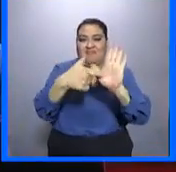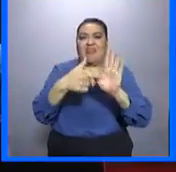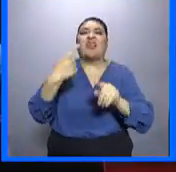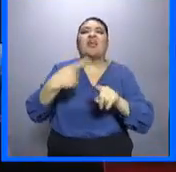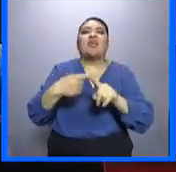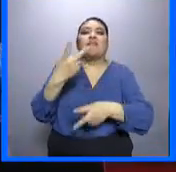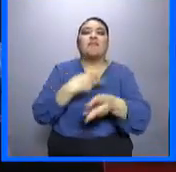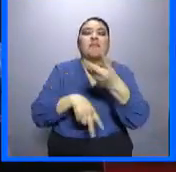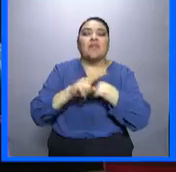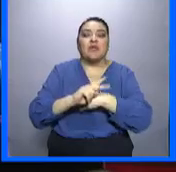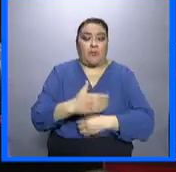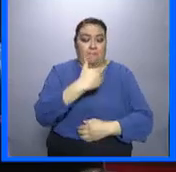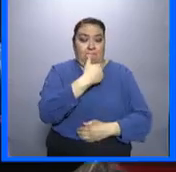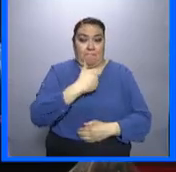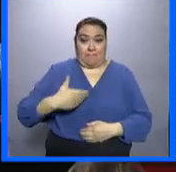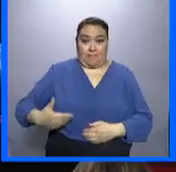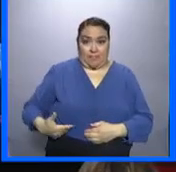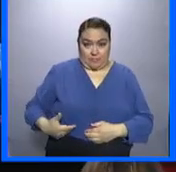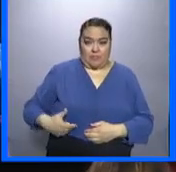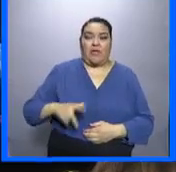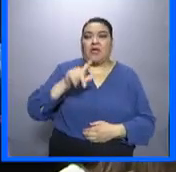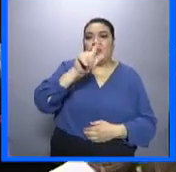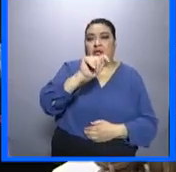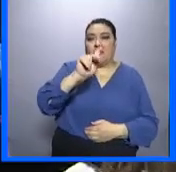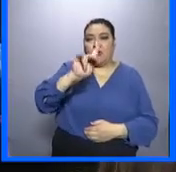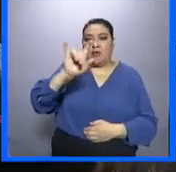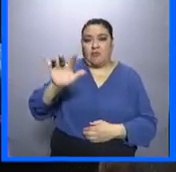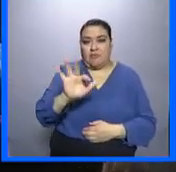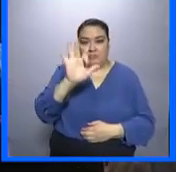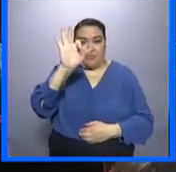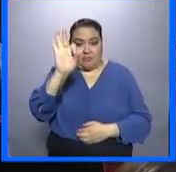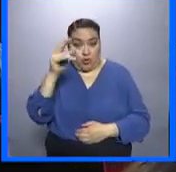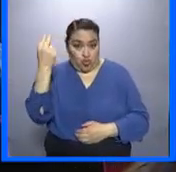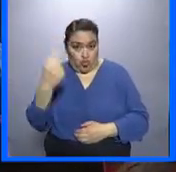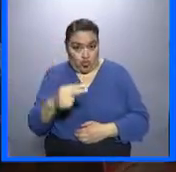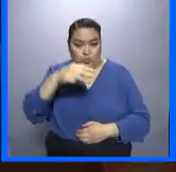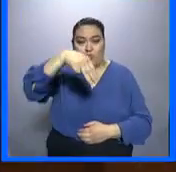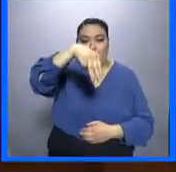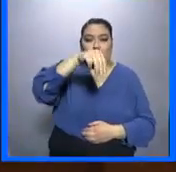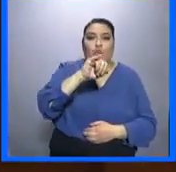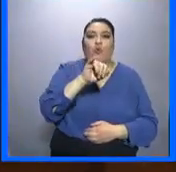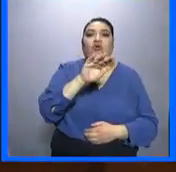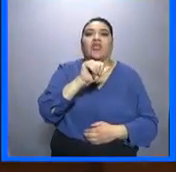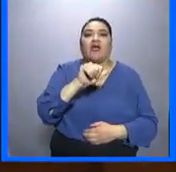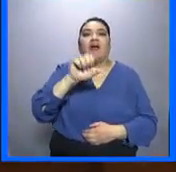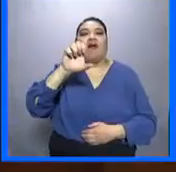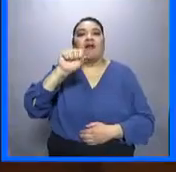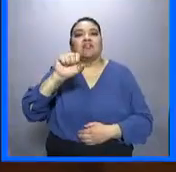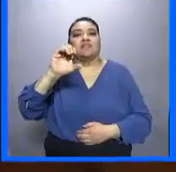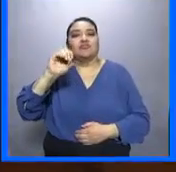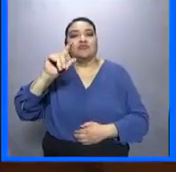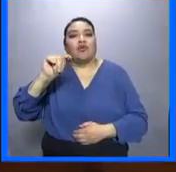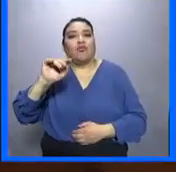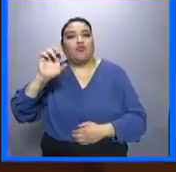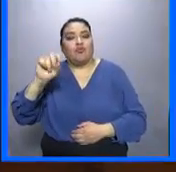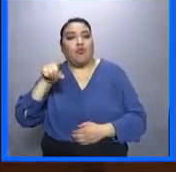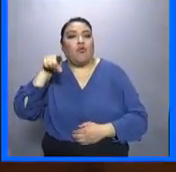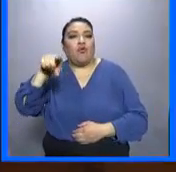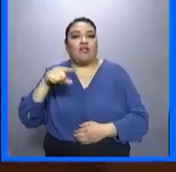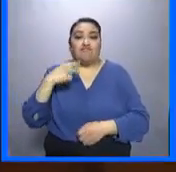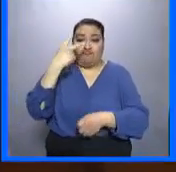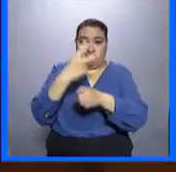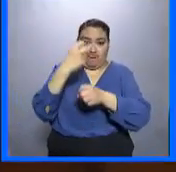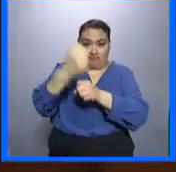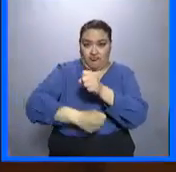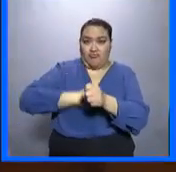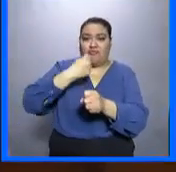fue la magistrada presidenta del Tribunal Electoral del Poder Judicial de la Federación, Mónica Aralí Soto Fregoso, quien rindió su segundo